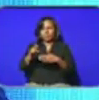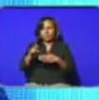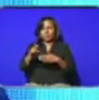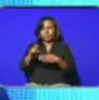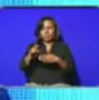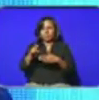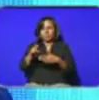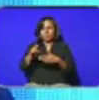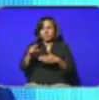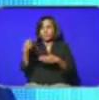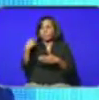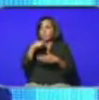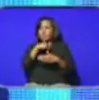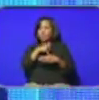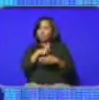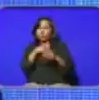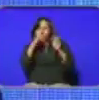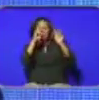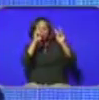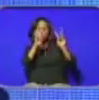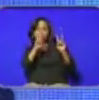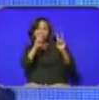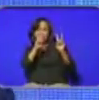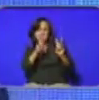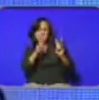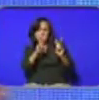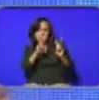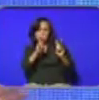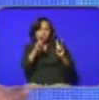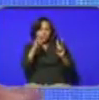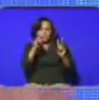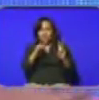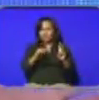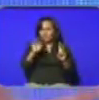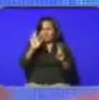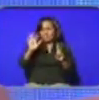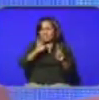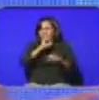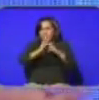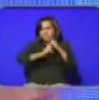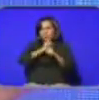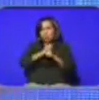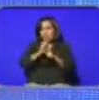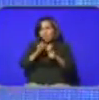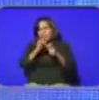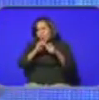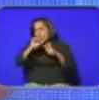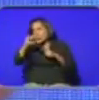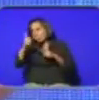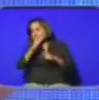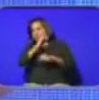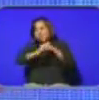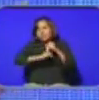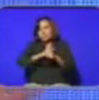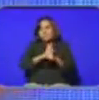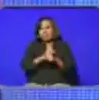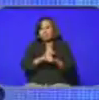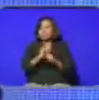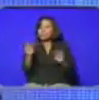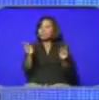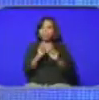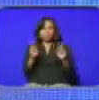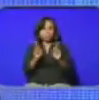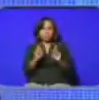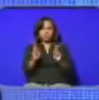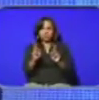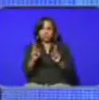lo evaluamos como país hace 5 o 10 años, sino que es un momento que no podemos esperar más. Y es un momento que, por supuesto, como